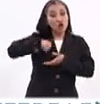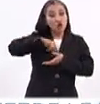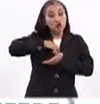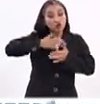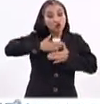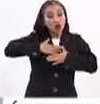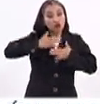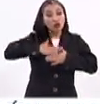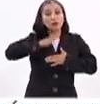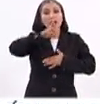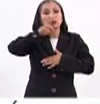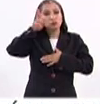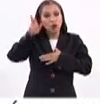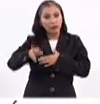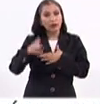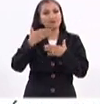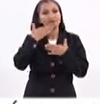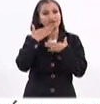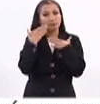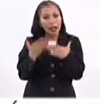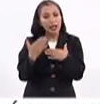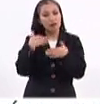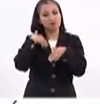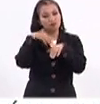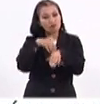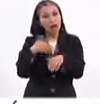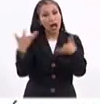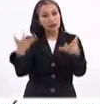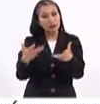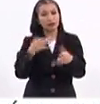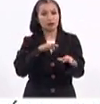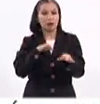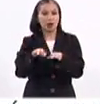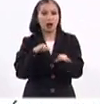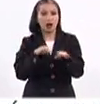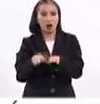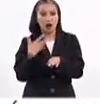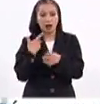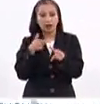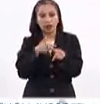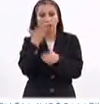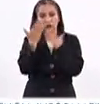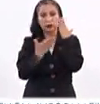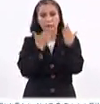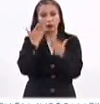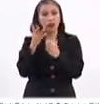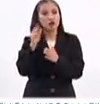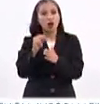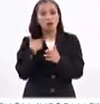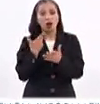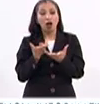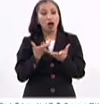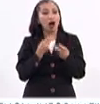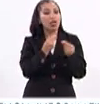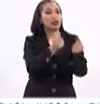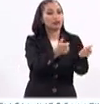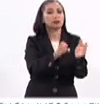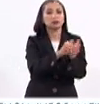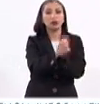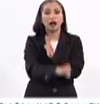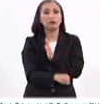nosotros le respondamos con cumplir con nuestro deber, que es el continuar estudiando y no invertirlo, por